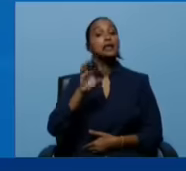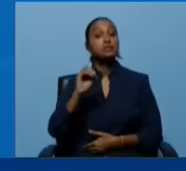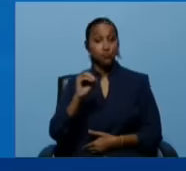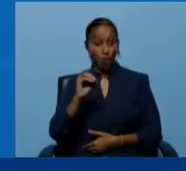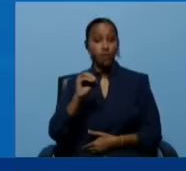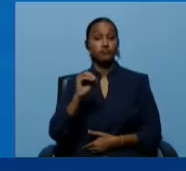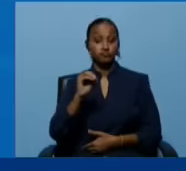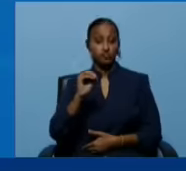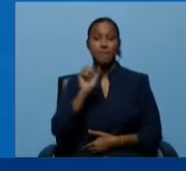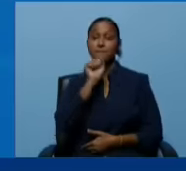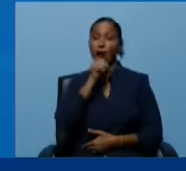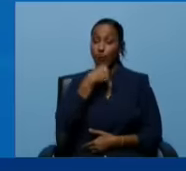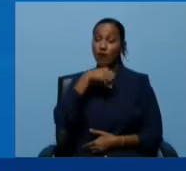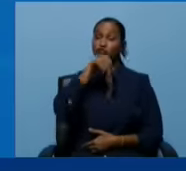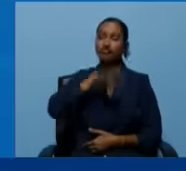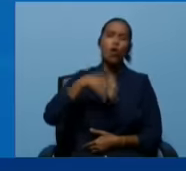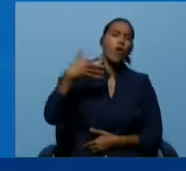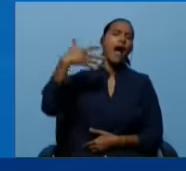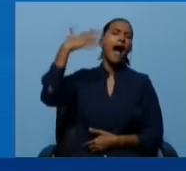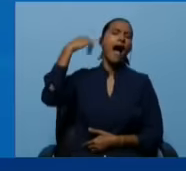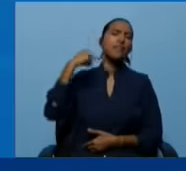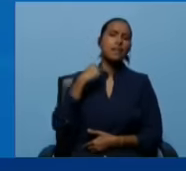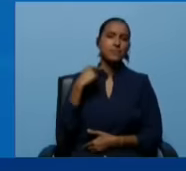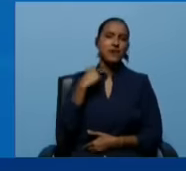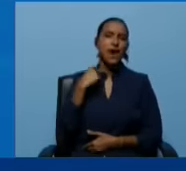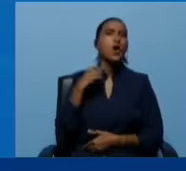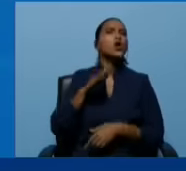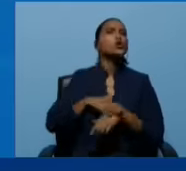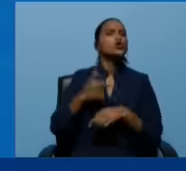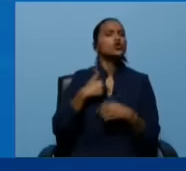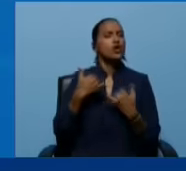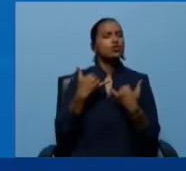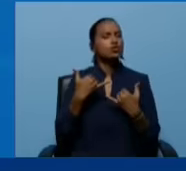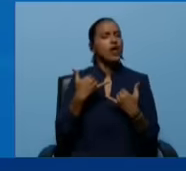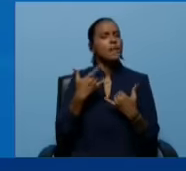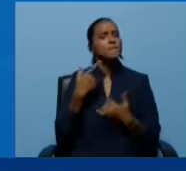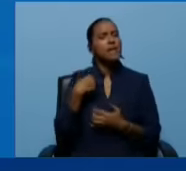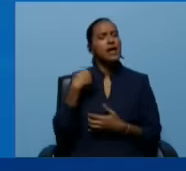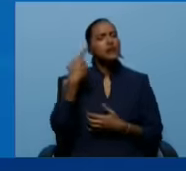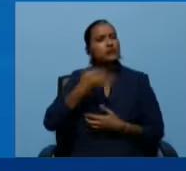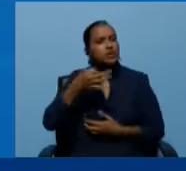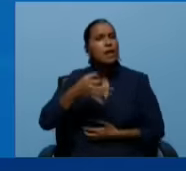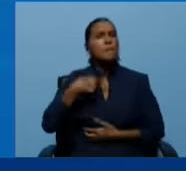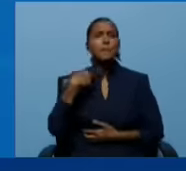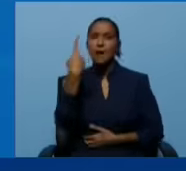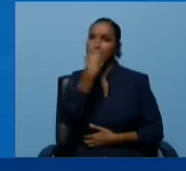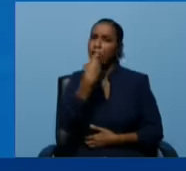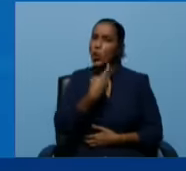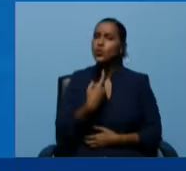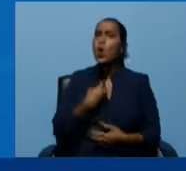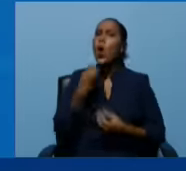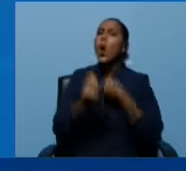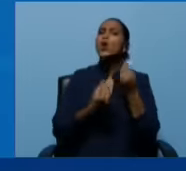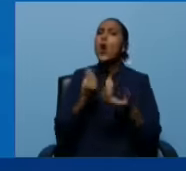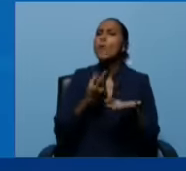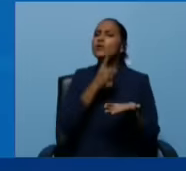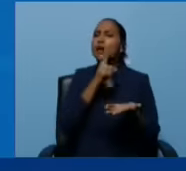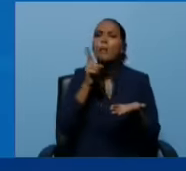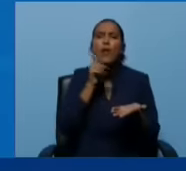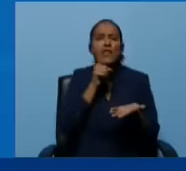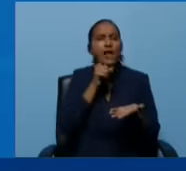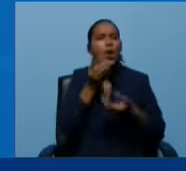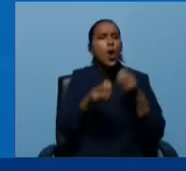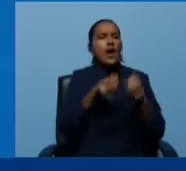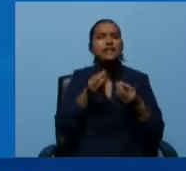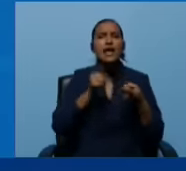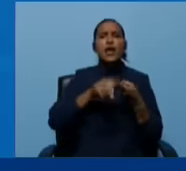Y yo siempre me pregunto, ¿cómo se puede llamar lo que hicieron los imperios europeos en